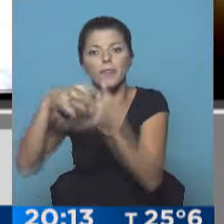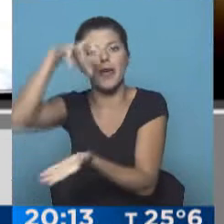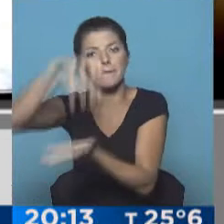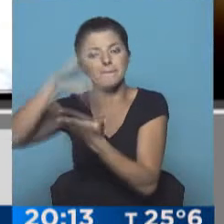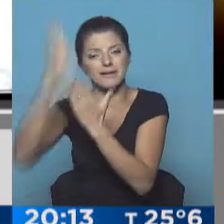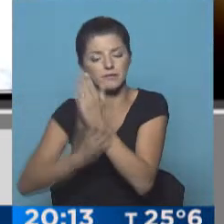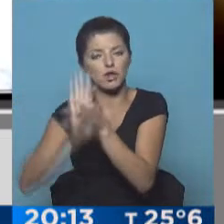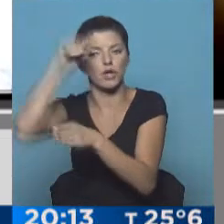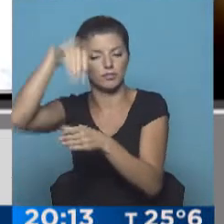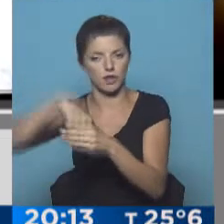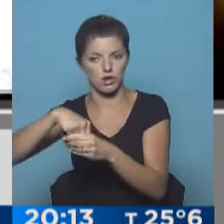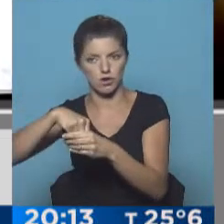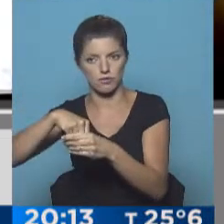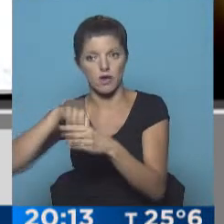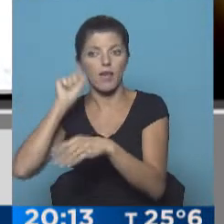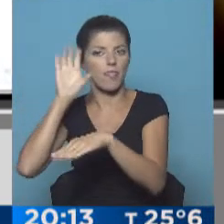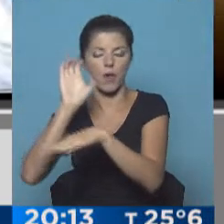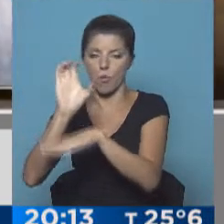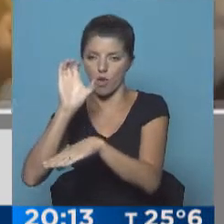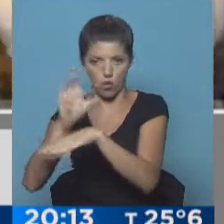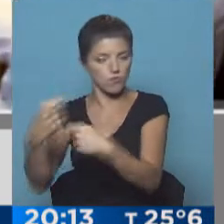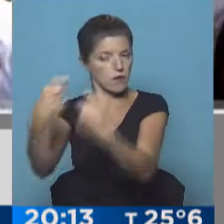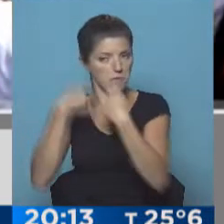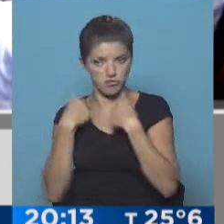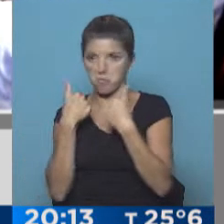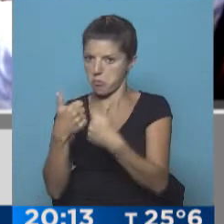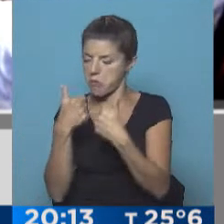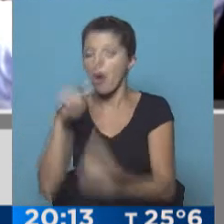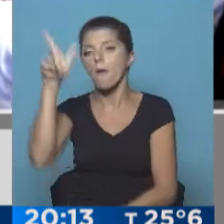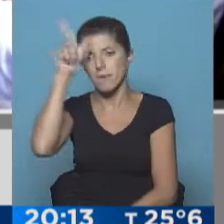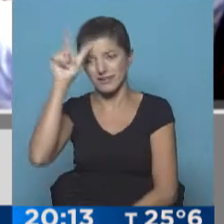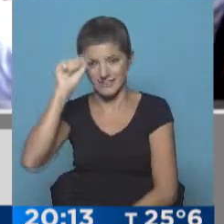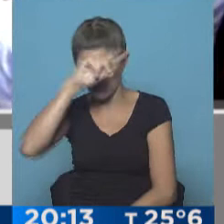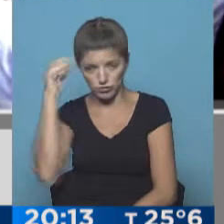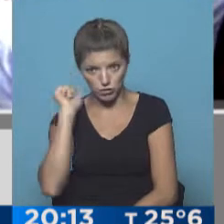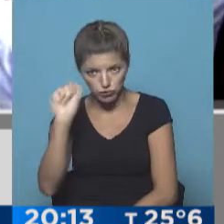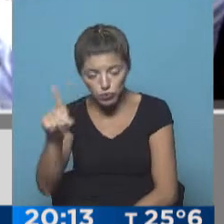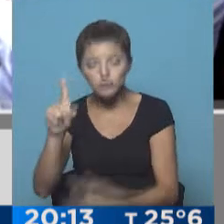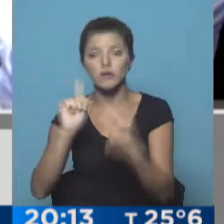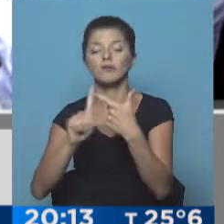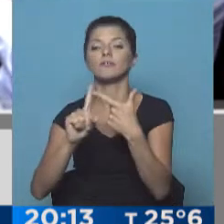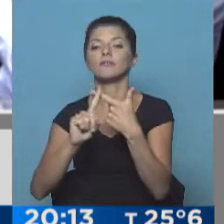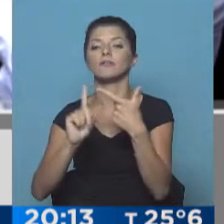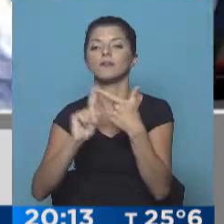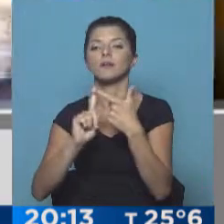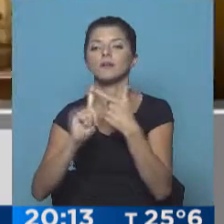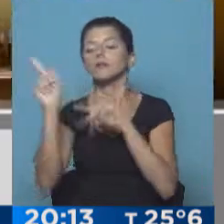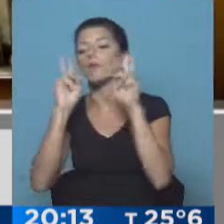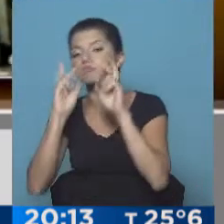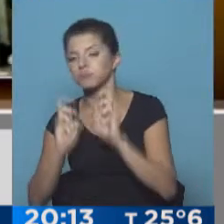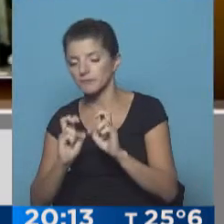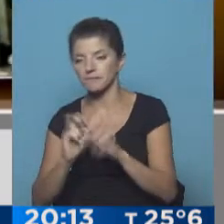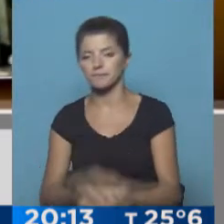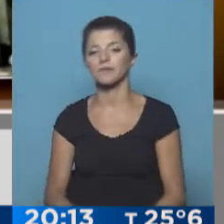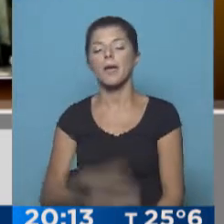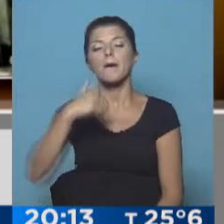Interior de Ecuador, la Policía Nacional de Ecuador, cuerpos periciales de Ecuador. Doctor